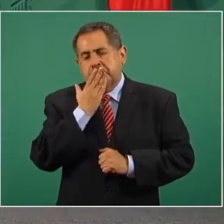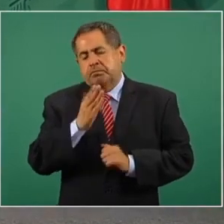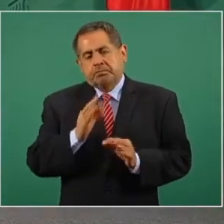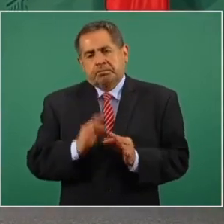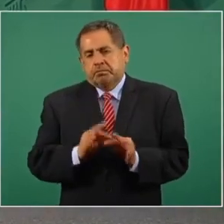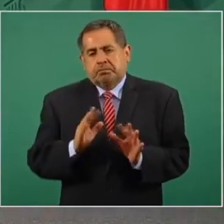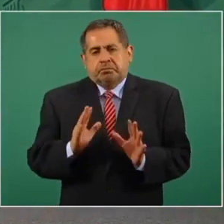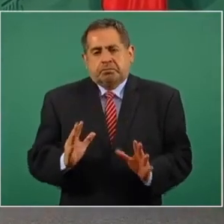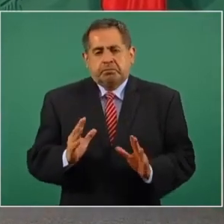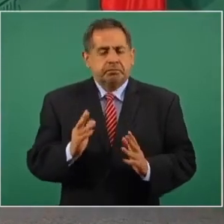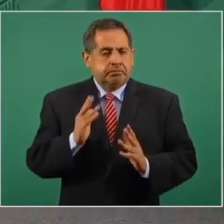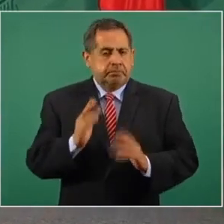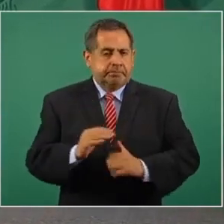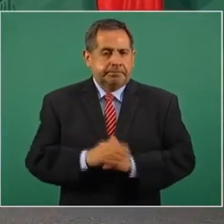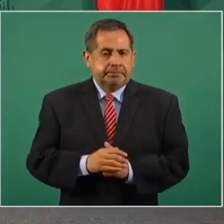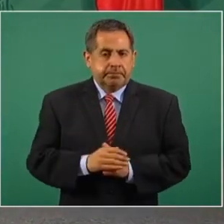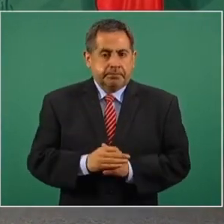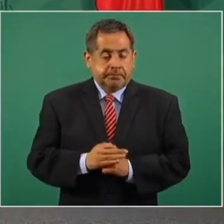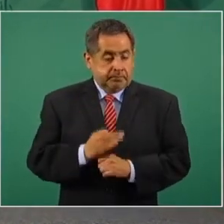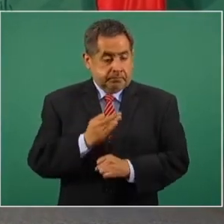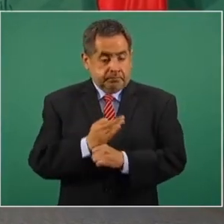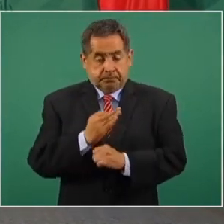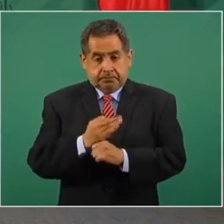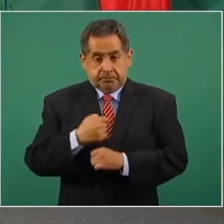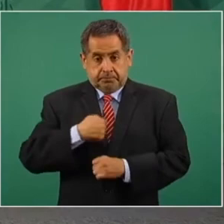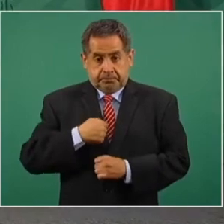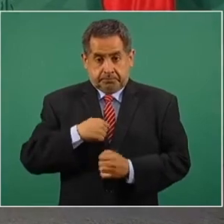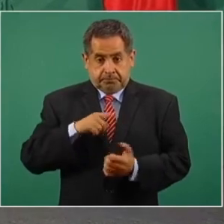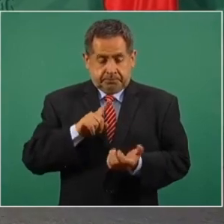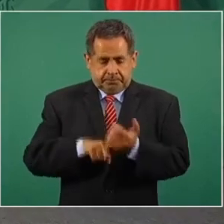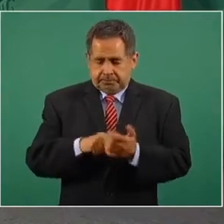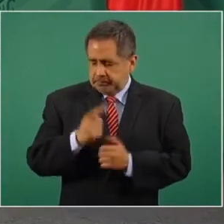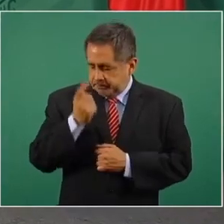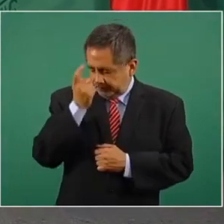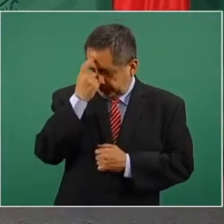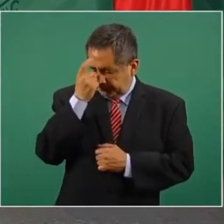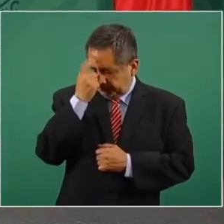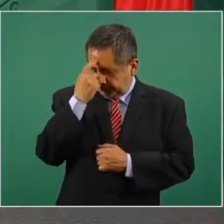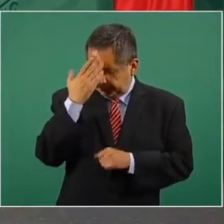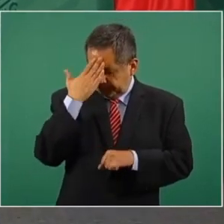Tengo en mi mente a quienes han